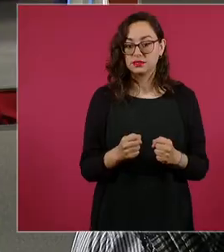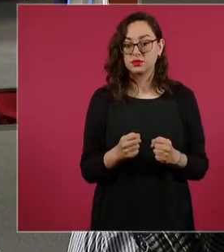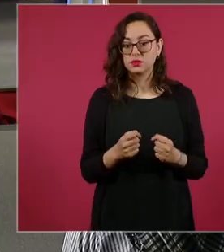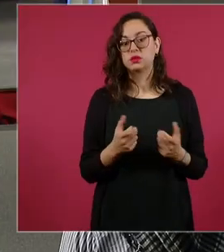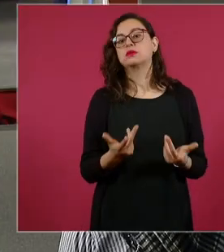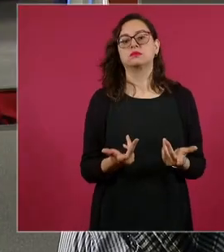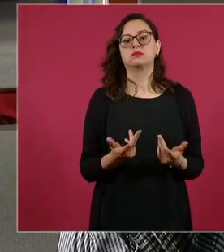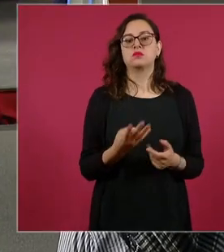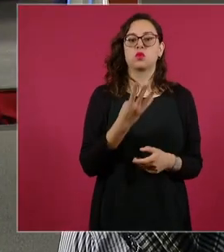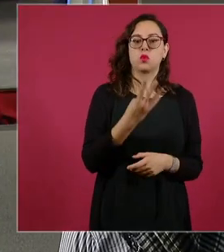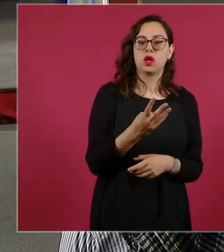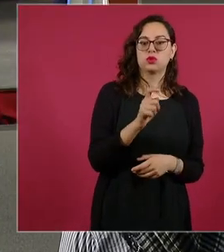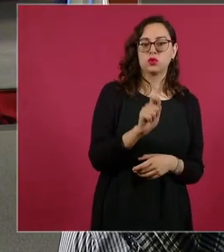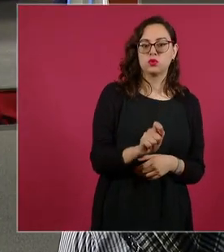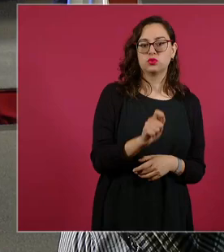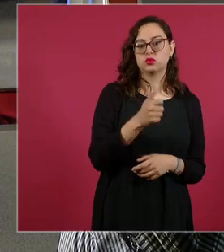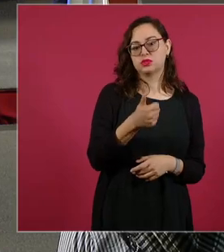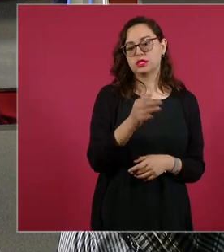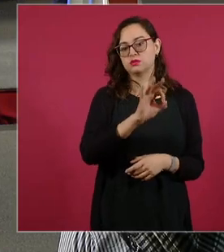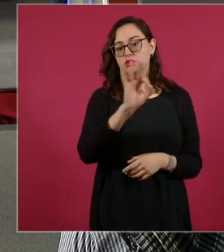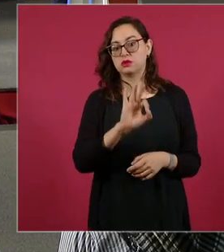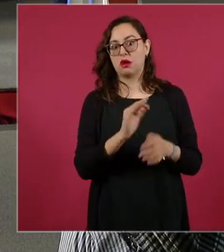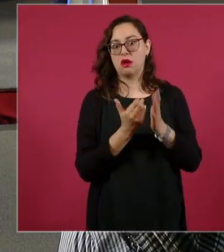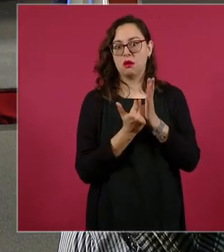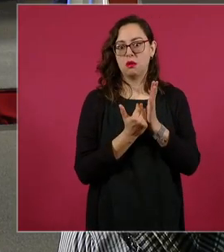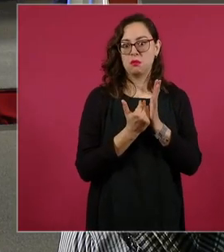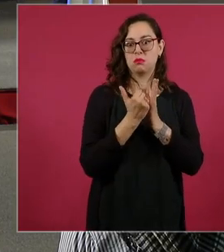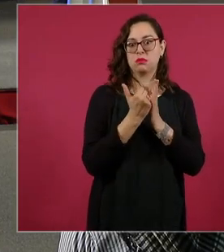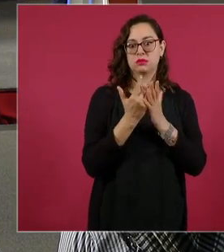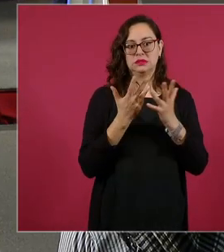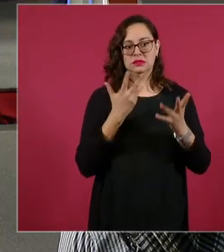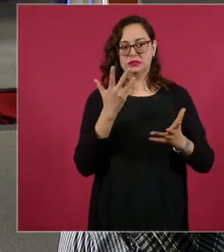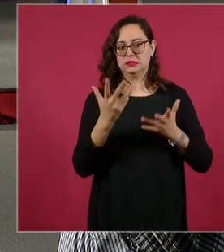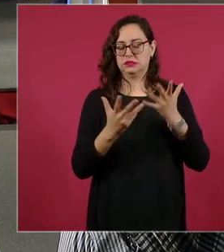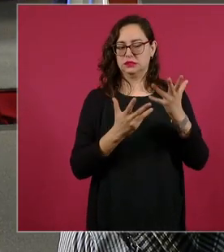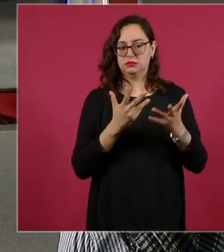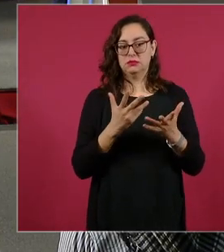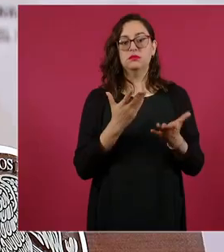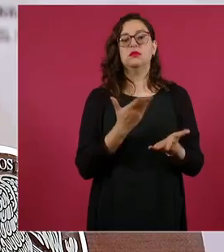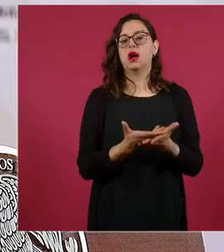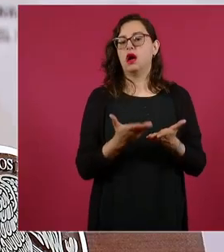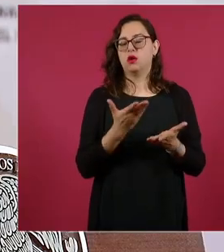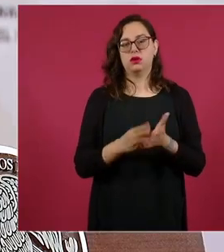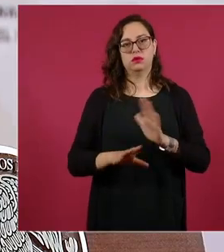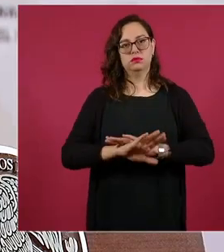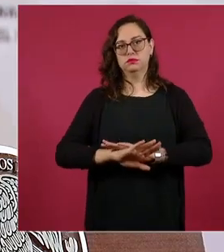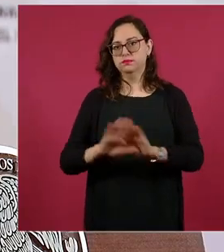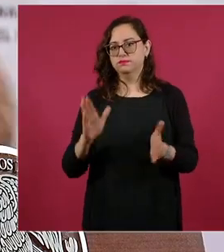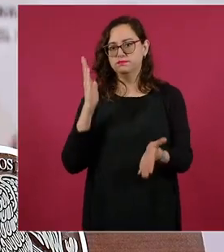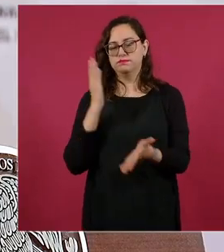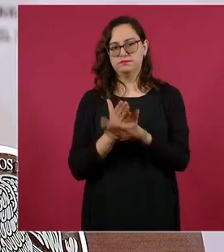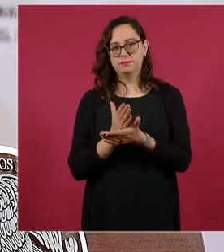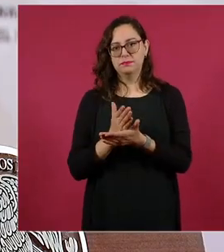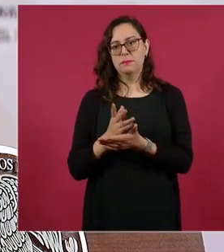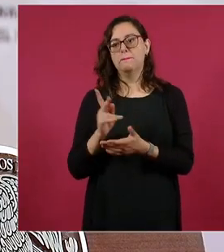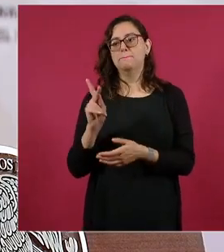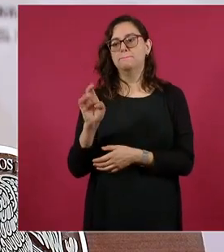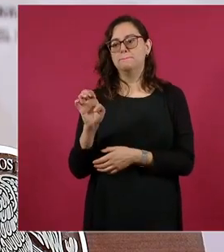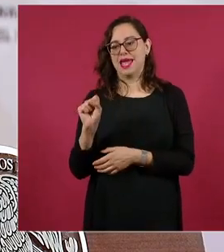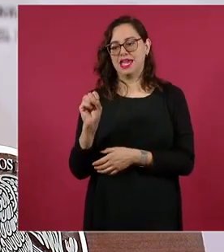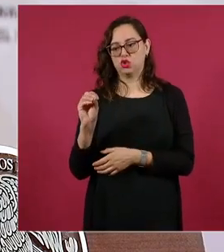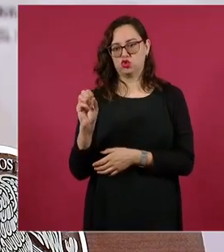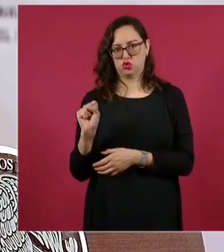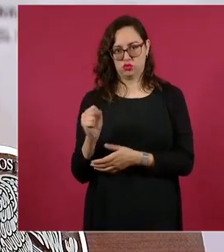entre un 4 y un 6 por ciento, más la diferencia de la UMA. finalmente estamos ya en la posibilidad de poder originar en pesos. Va un poco lento el